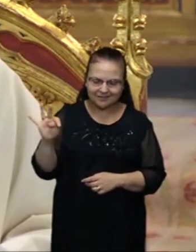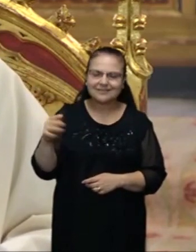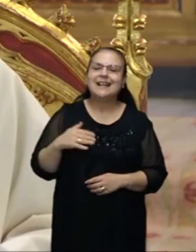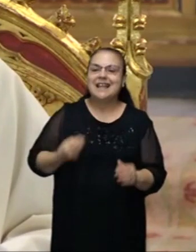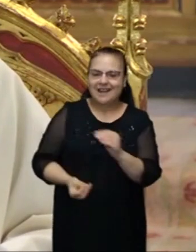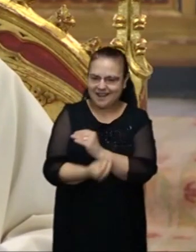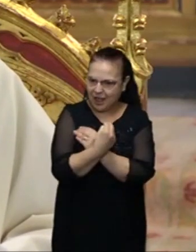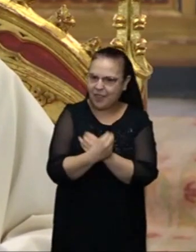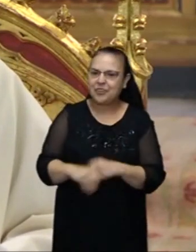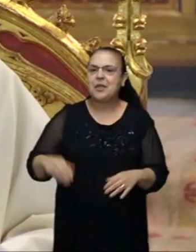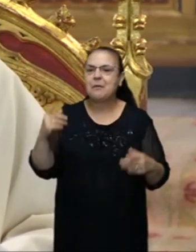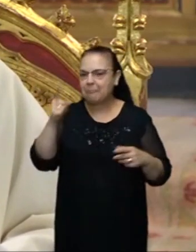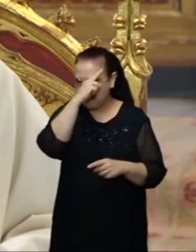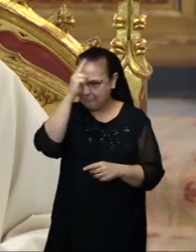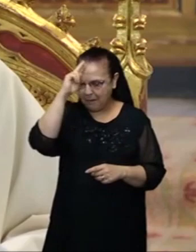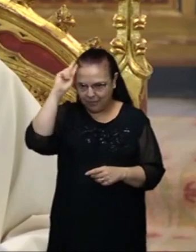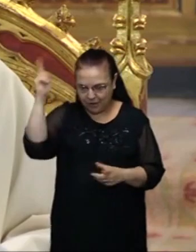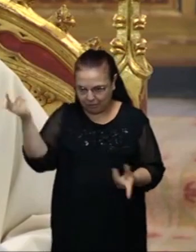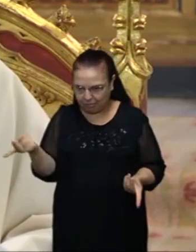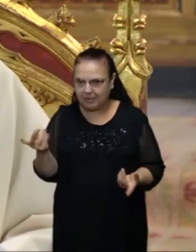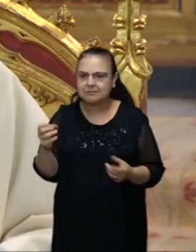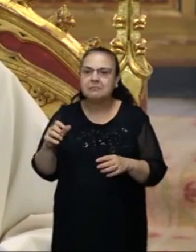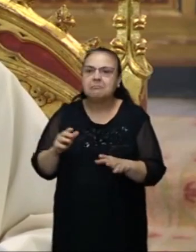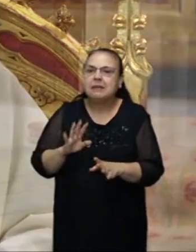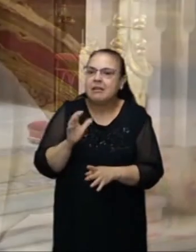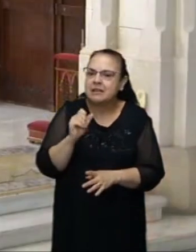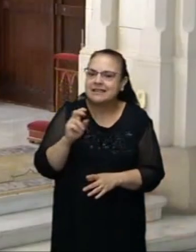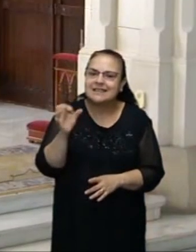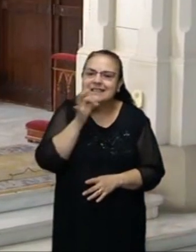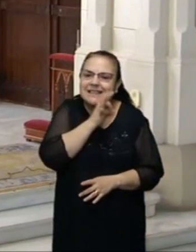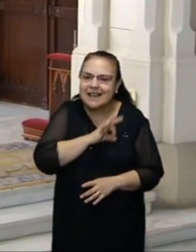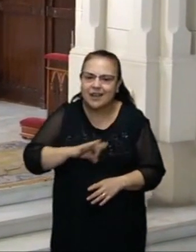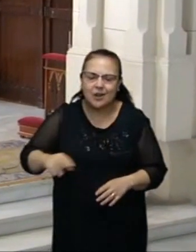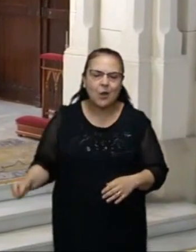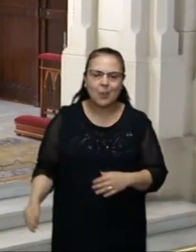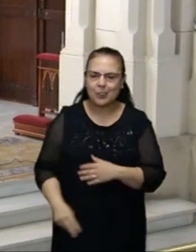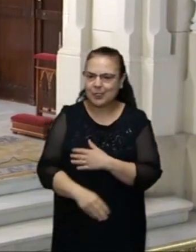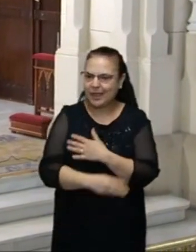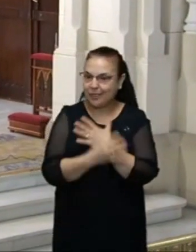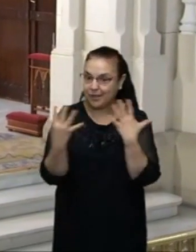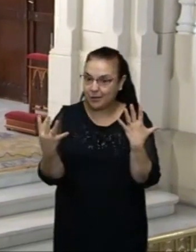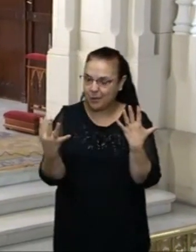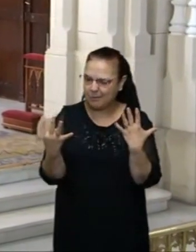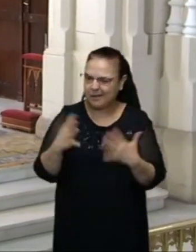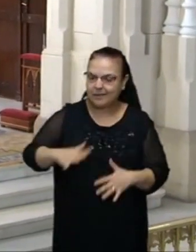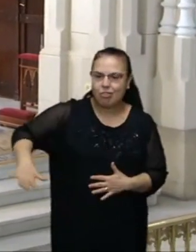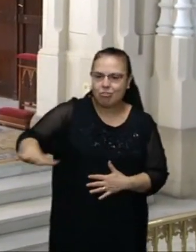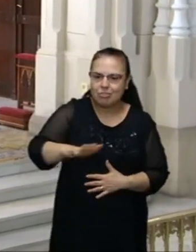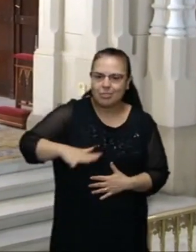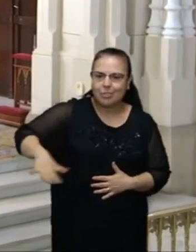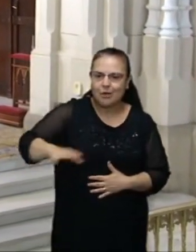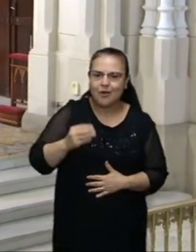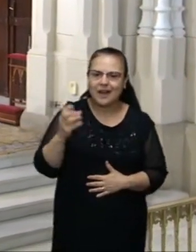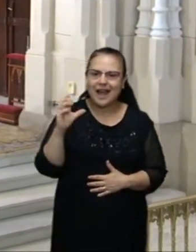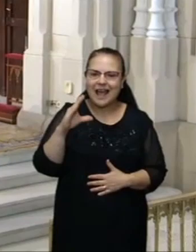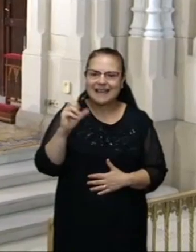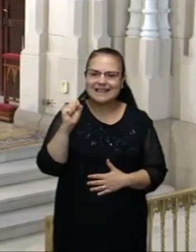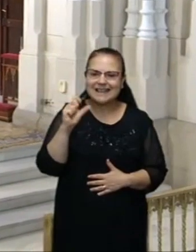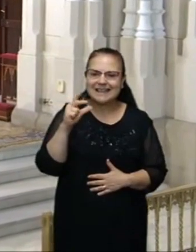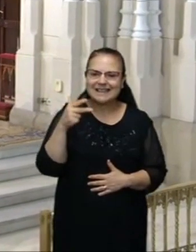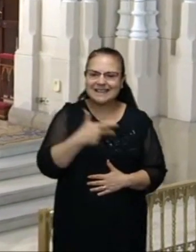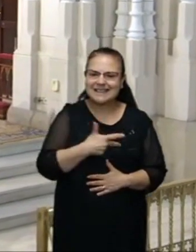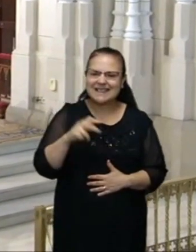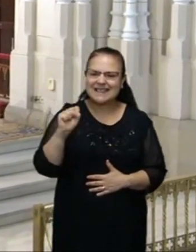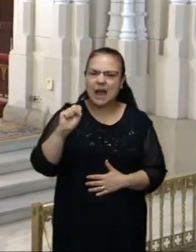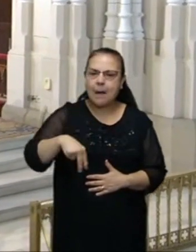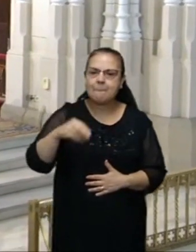a principios del siglo, en la primera mitad del siglo XIX, en la zona de Chamberí, en una familia que